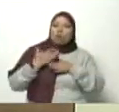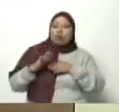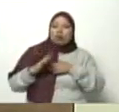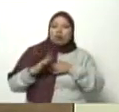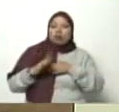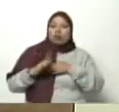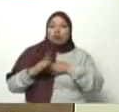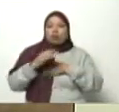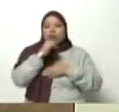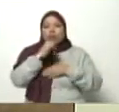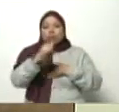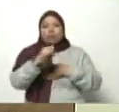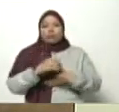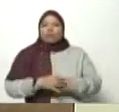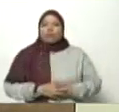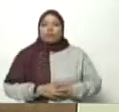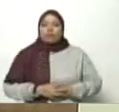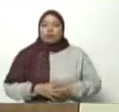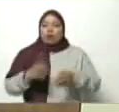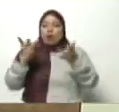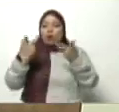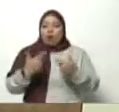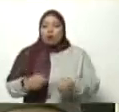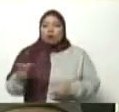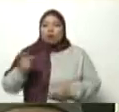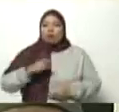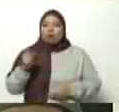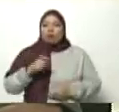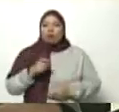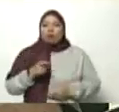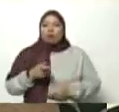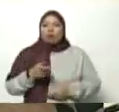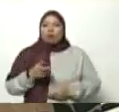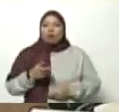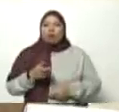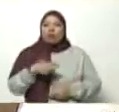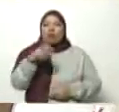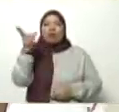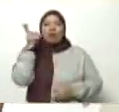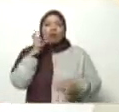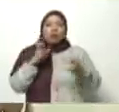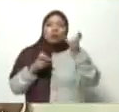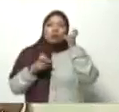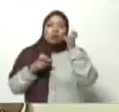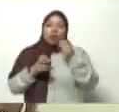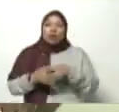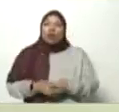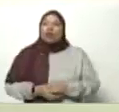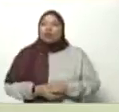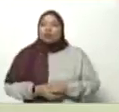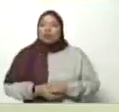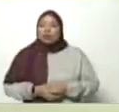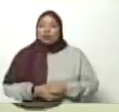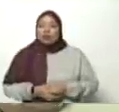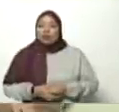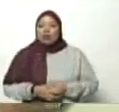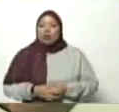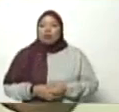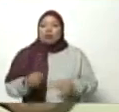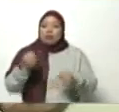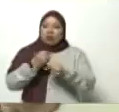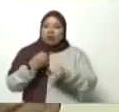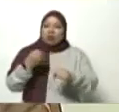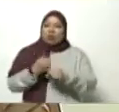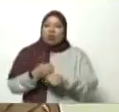Rodríguez, ¿cuántas veces ha ido, Jorge? Y los ha escuchado, y se han comprometido, y